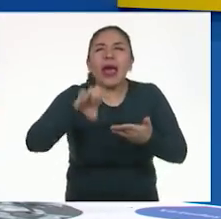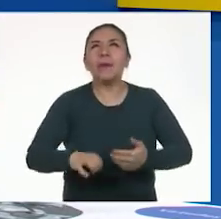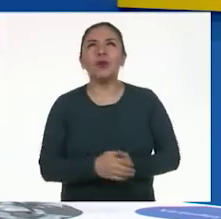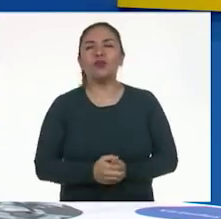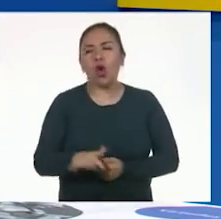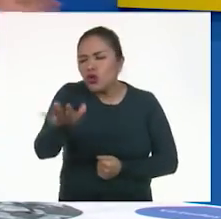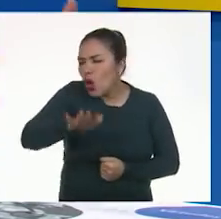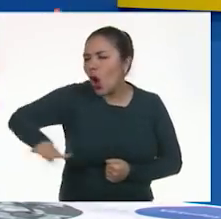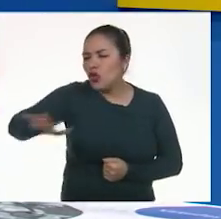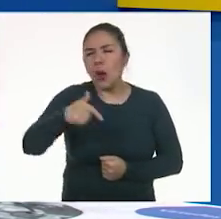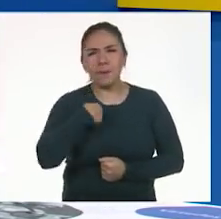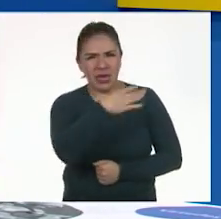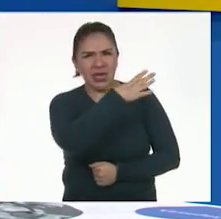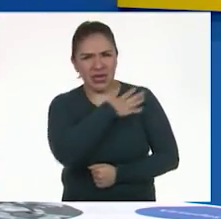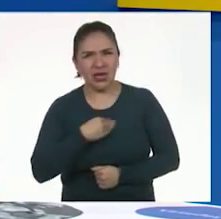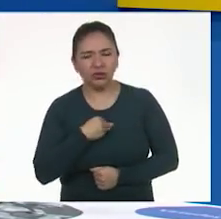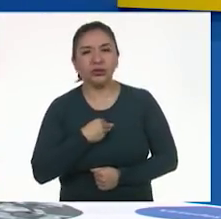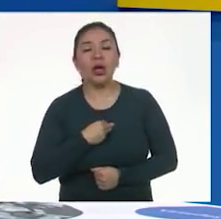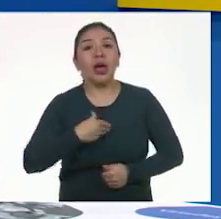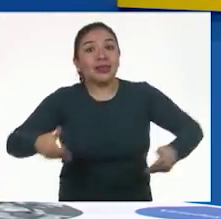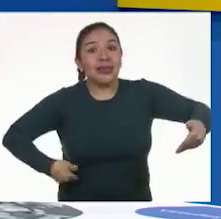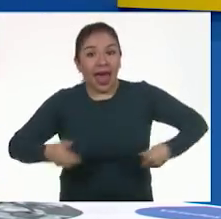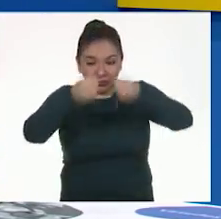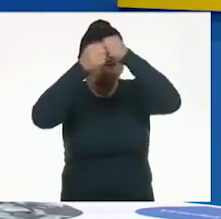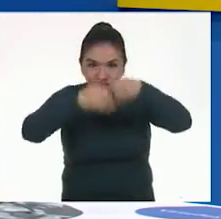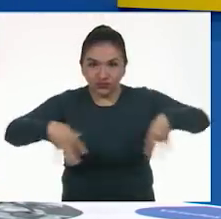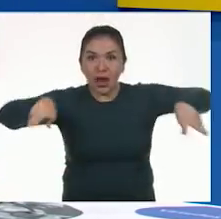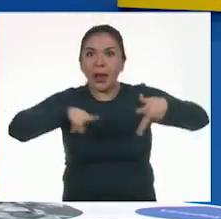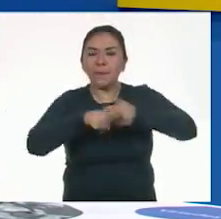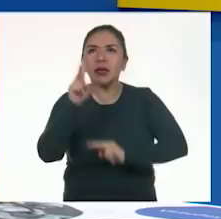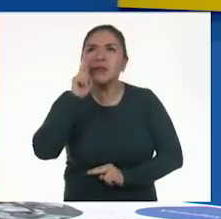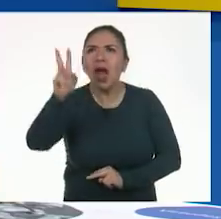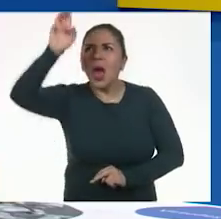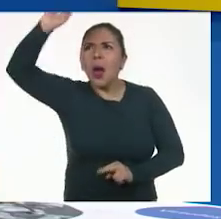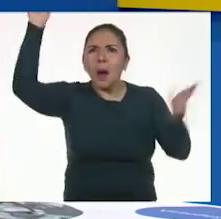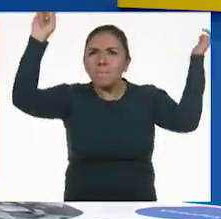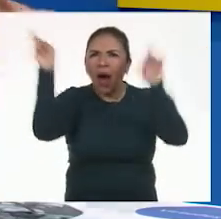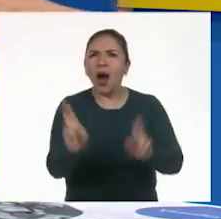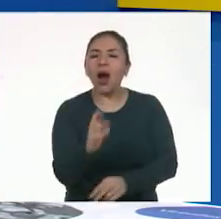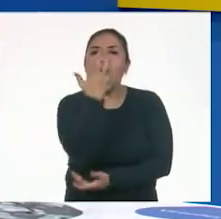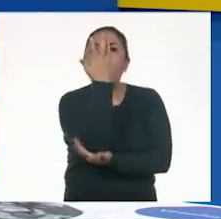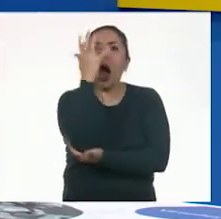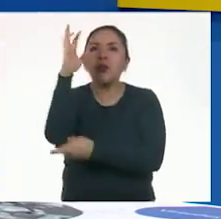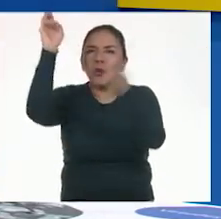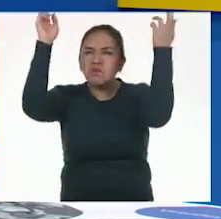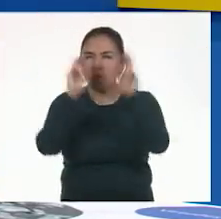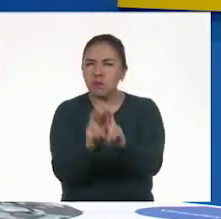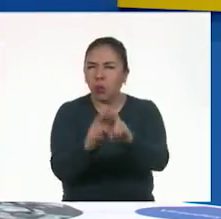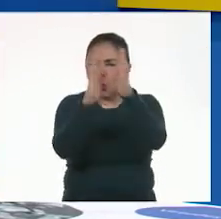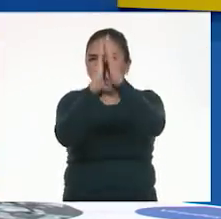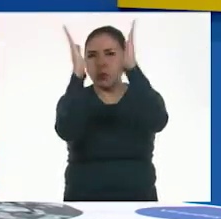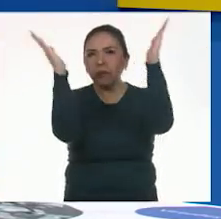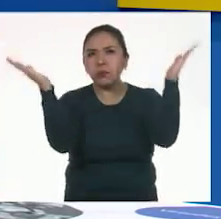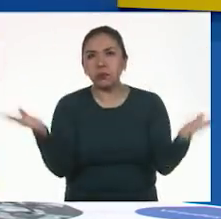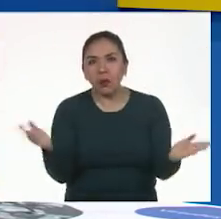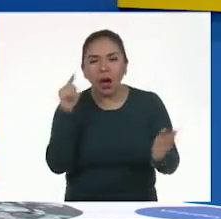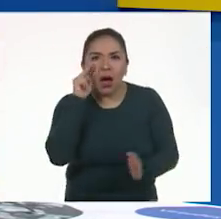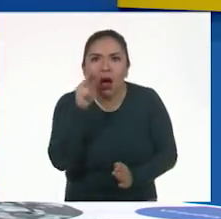mis hijos, la obra empieza cuando se dan cuenta que un rayo partió el árbol que está en la mitad de la casa,